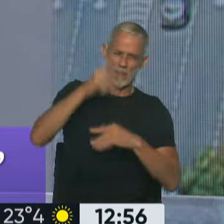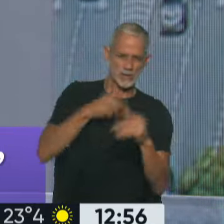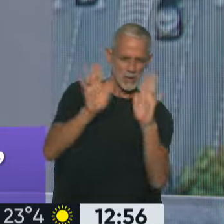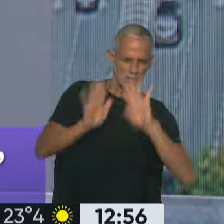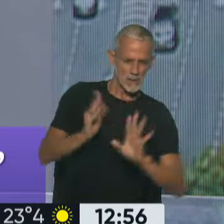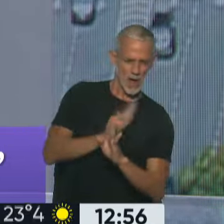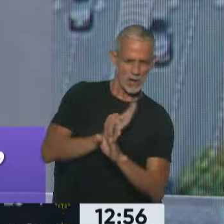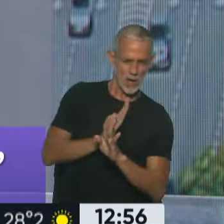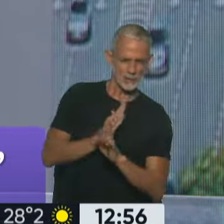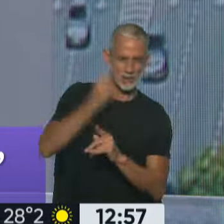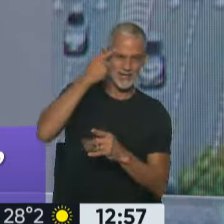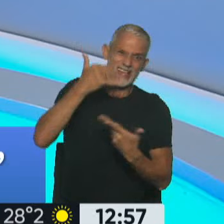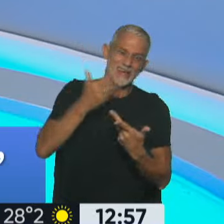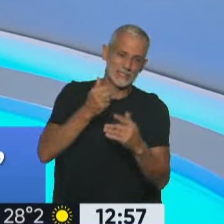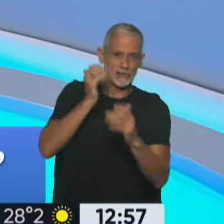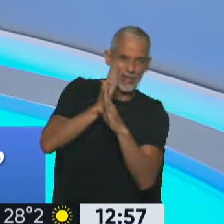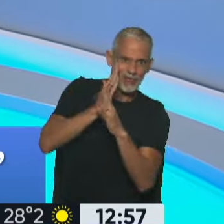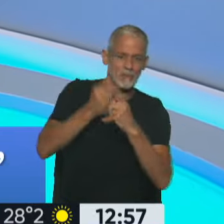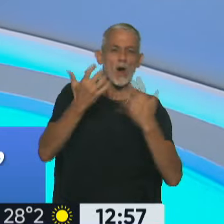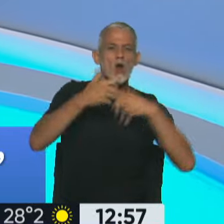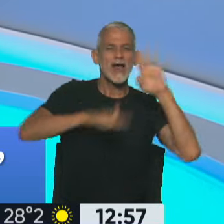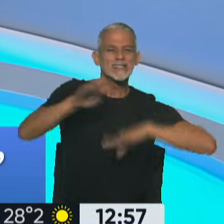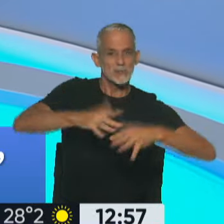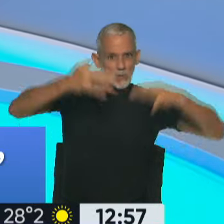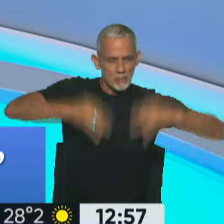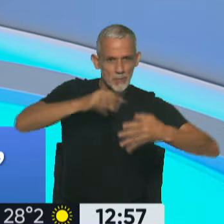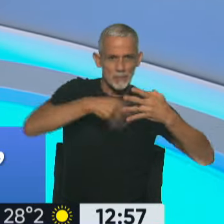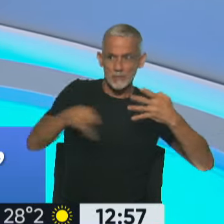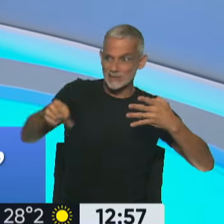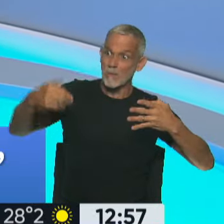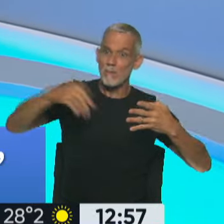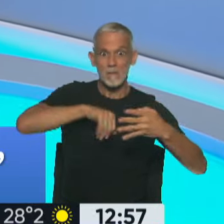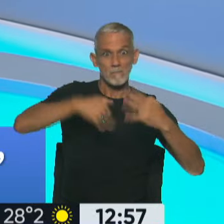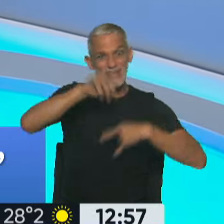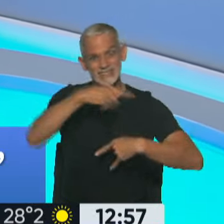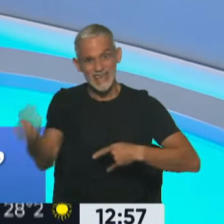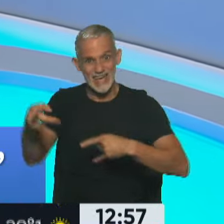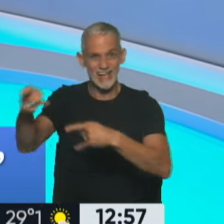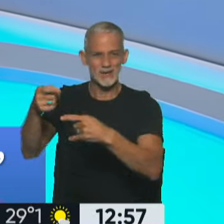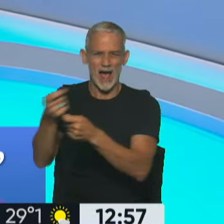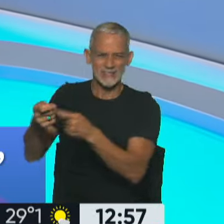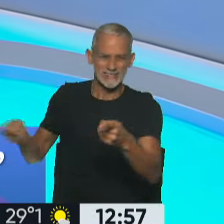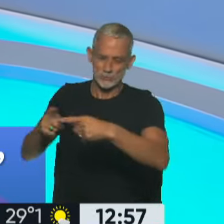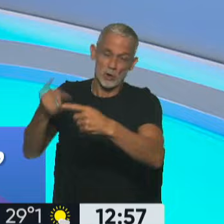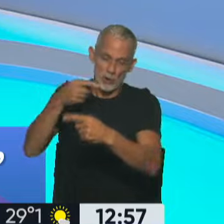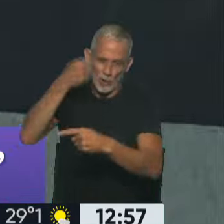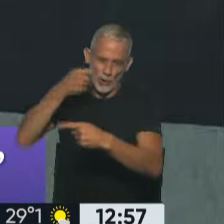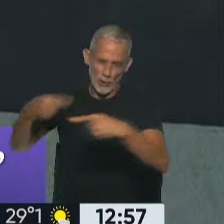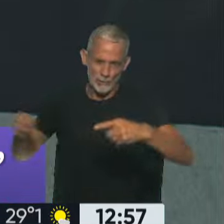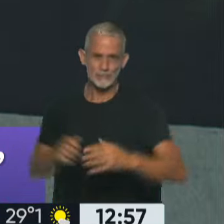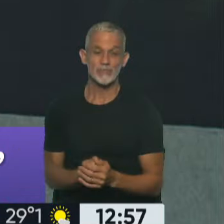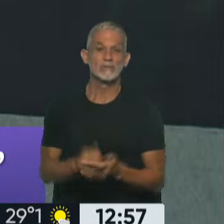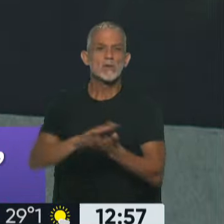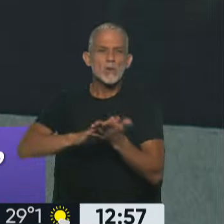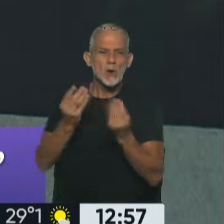la redundancia de la inteligencia, y más organizado que el propio criminal o que la propia asociación criminal. Hay que superarlos